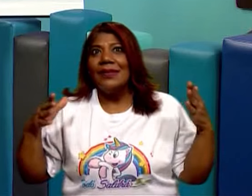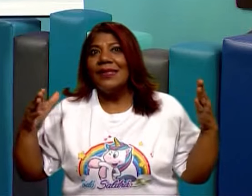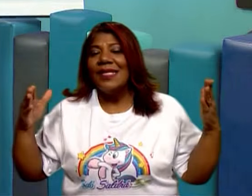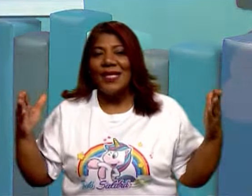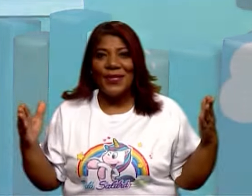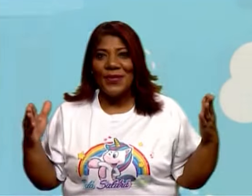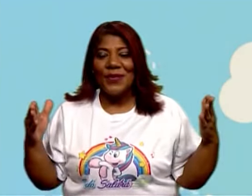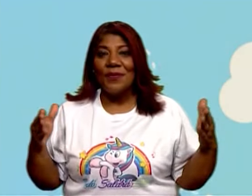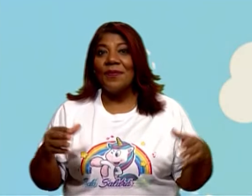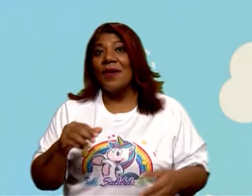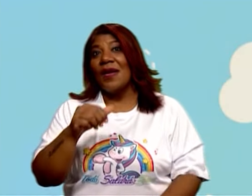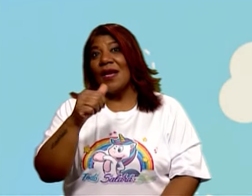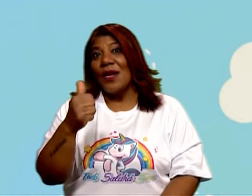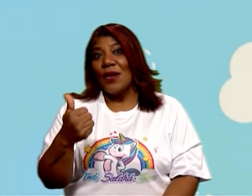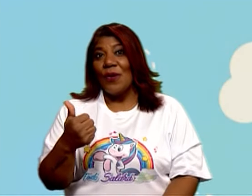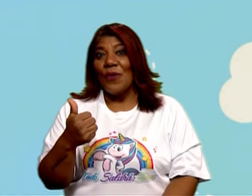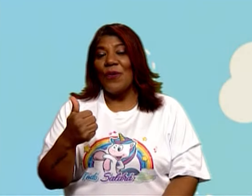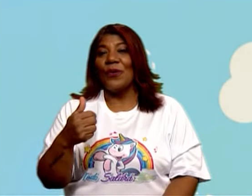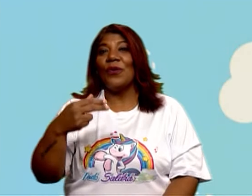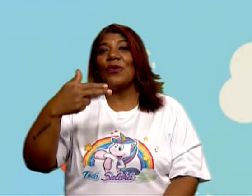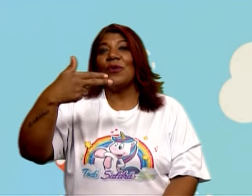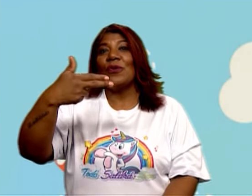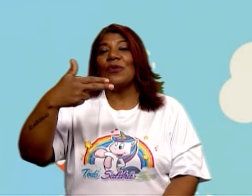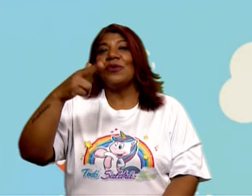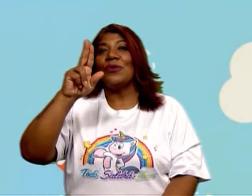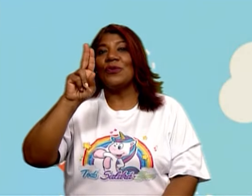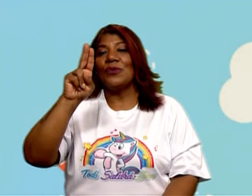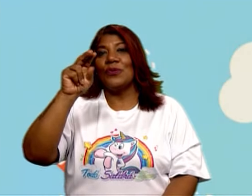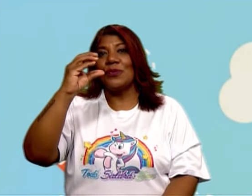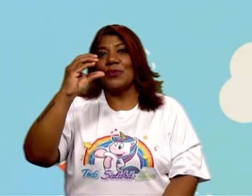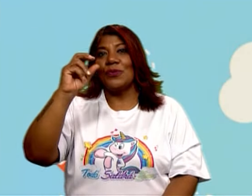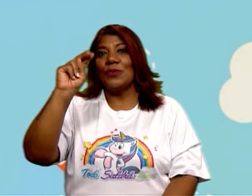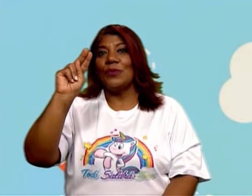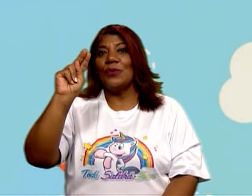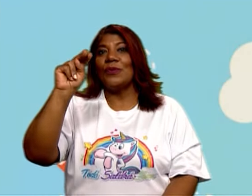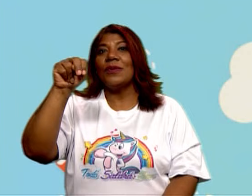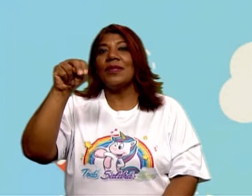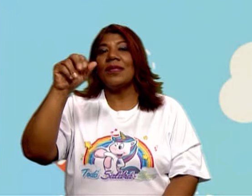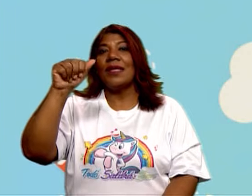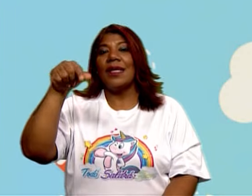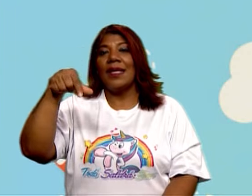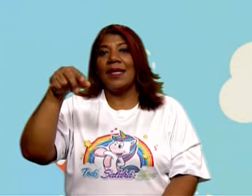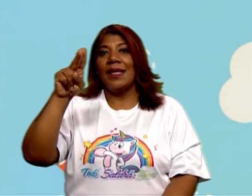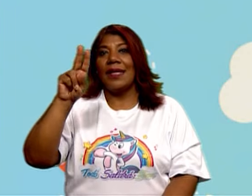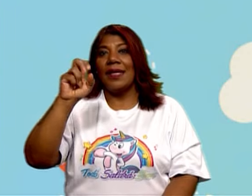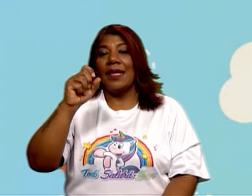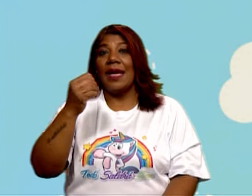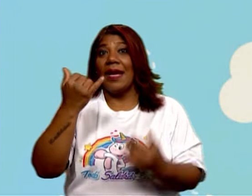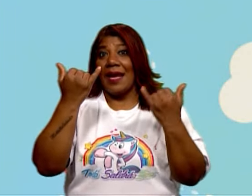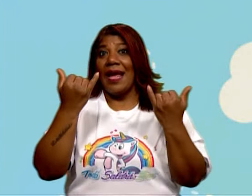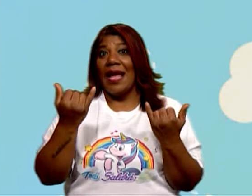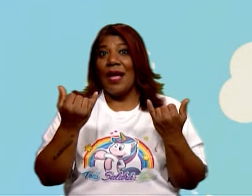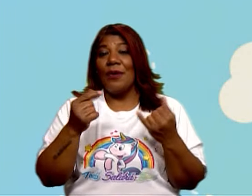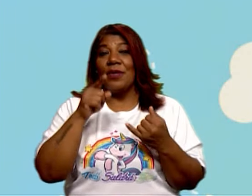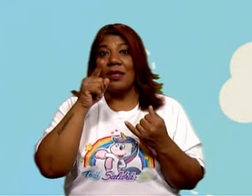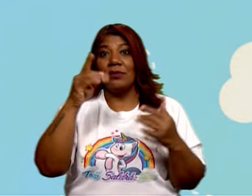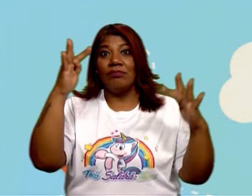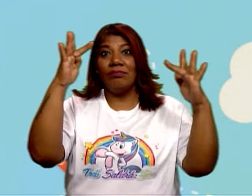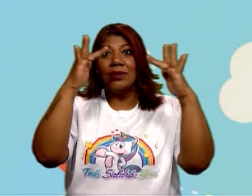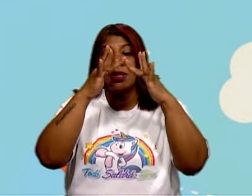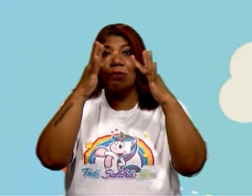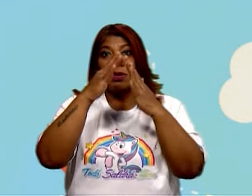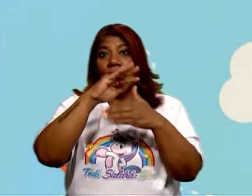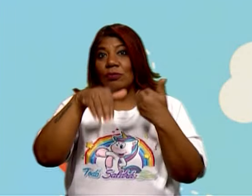a conectarte con tu aprendizaje. Aquí vas a tomarle una foto de pantalla y